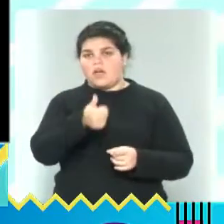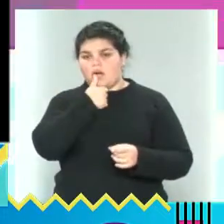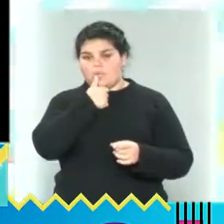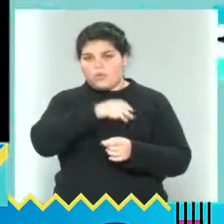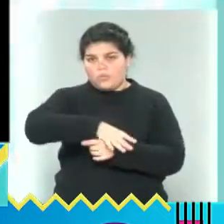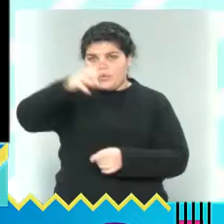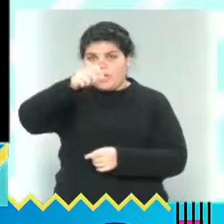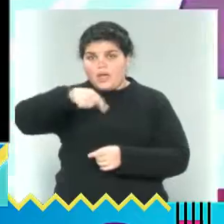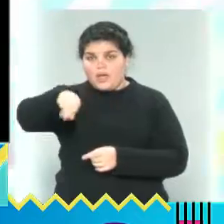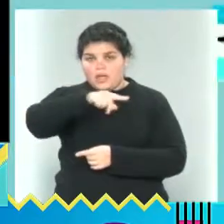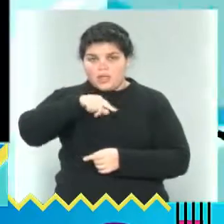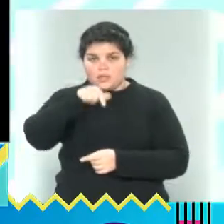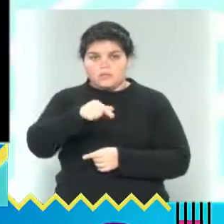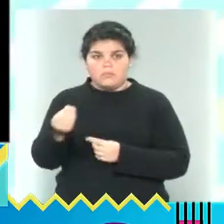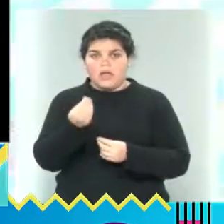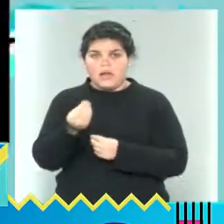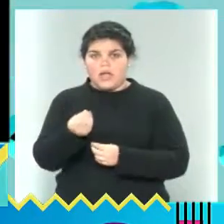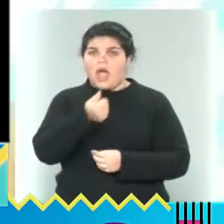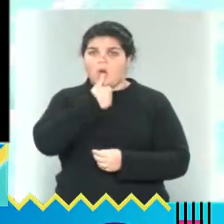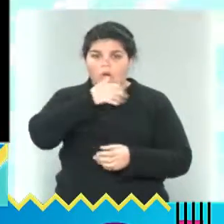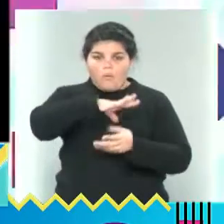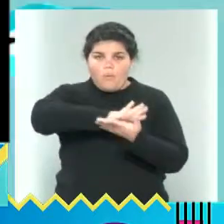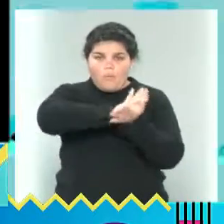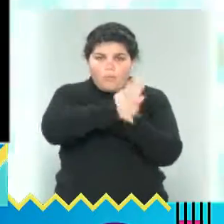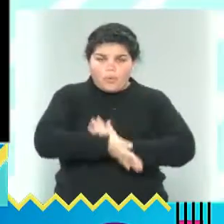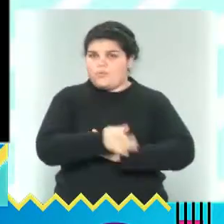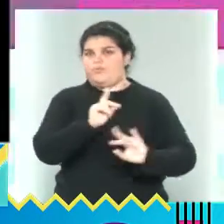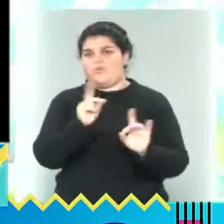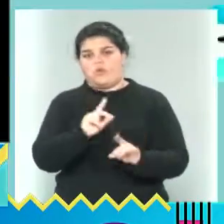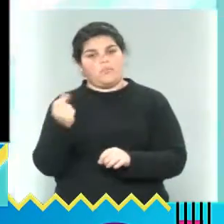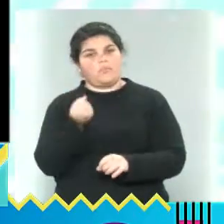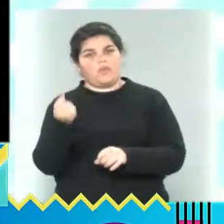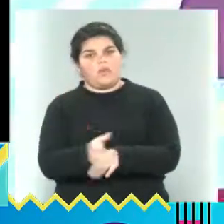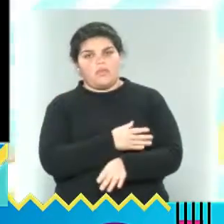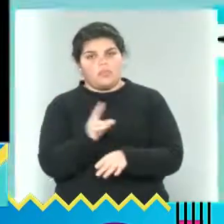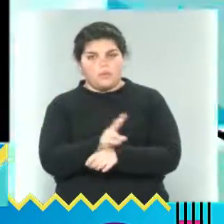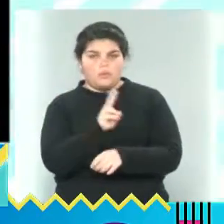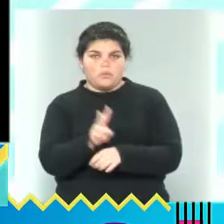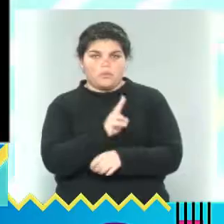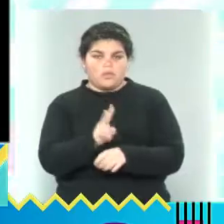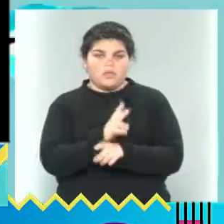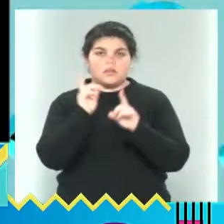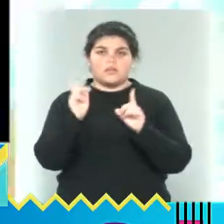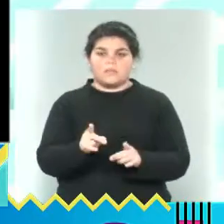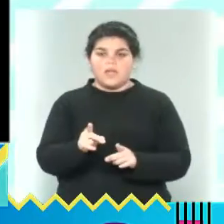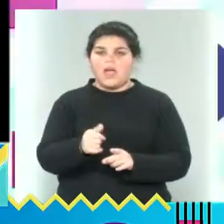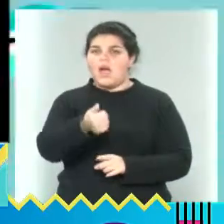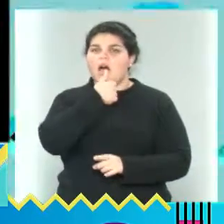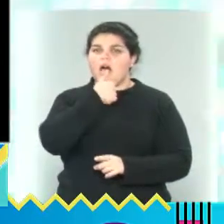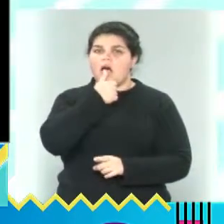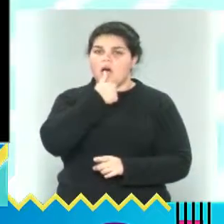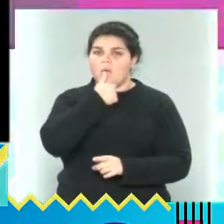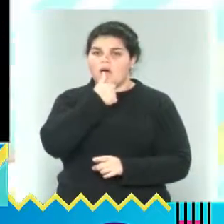problemático desde el punto de vista de no agotarlo, pero sobre todo quería hacer referencia al tema de las áreas de reuso. Por